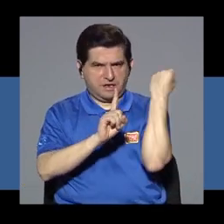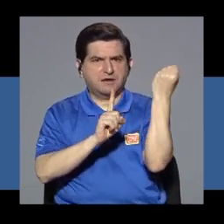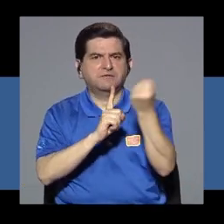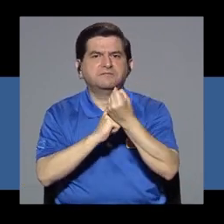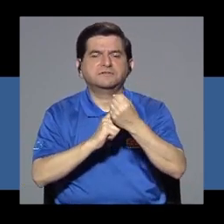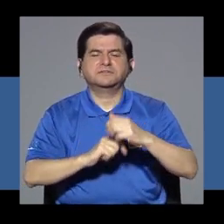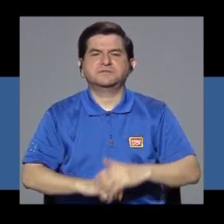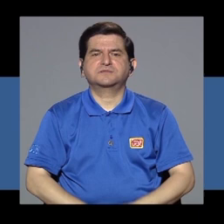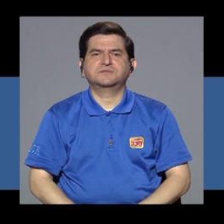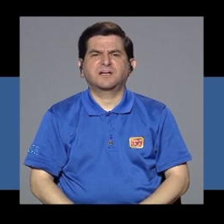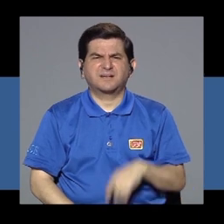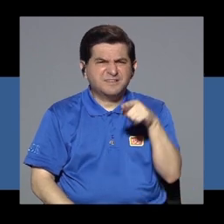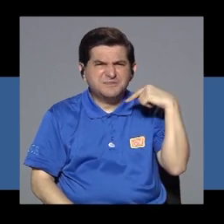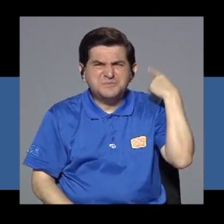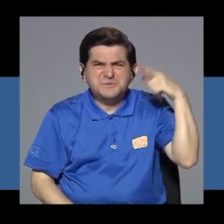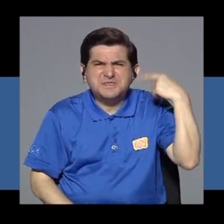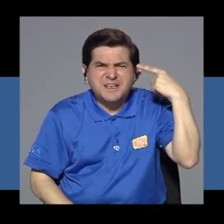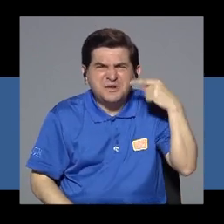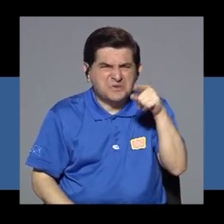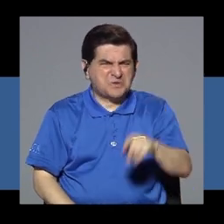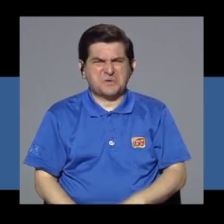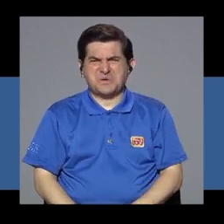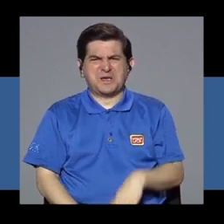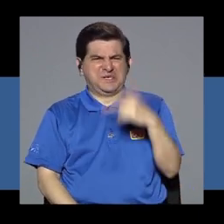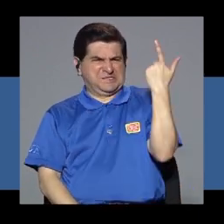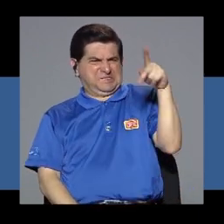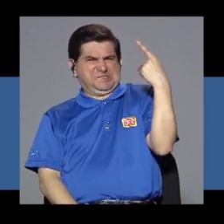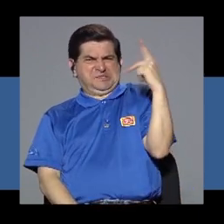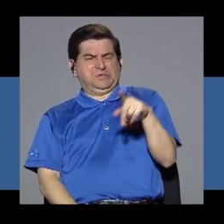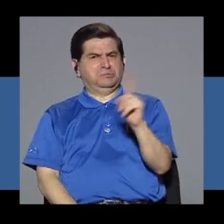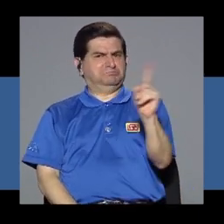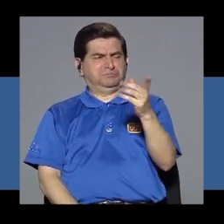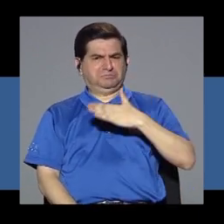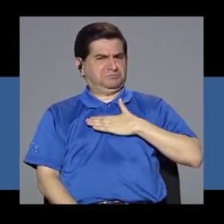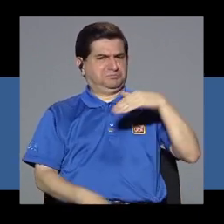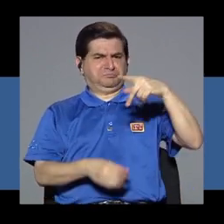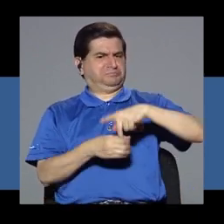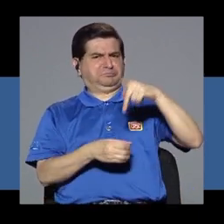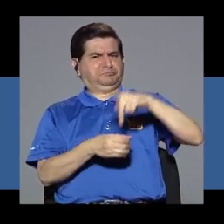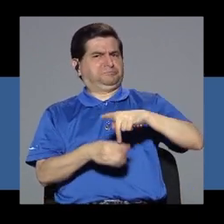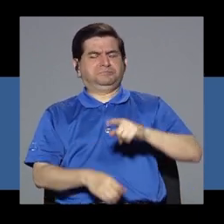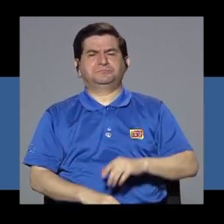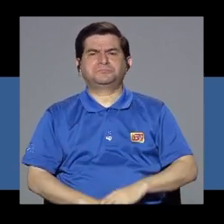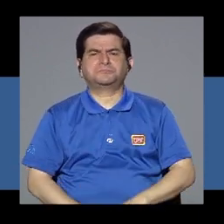situación. ¿Están locos? Eso es demasiado peligroso. No cuenten conmigo.